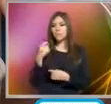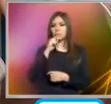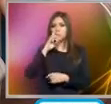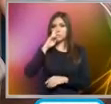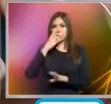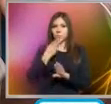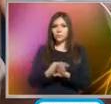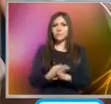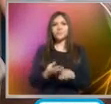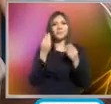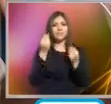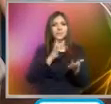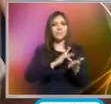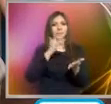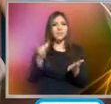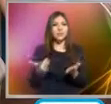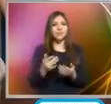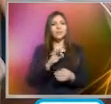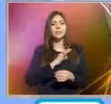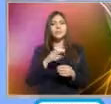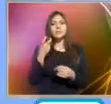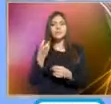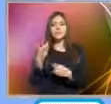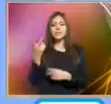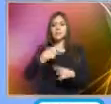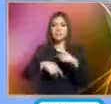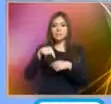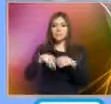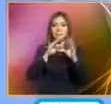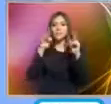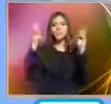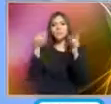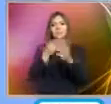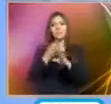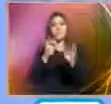Muchísimas gracias, Brenda, ¿De qué? Gracias. por traernos este tema tan importante e interesante.